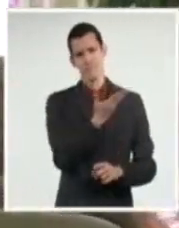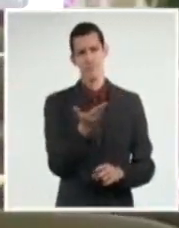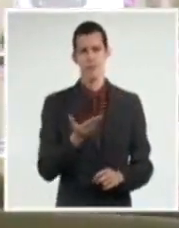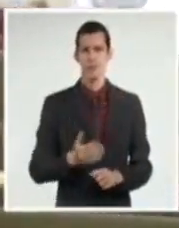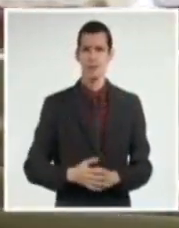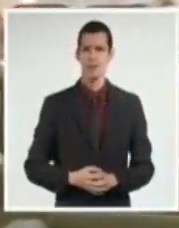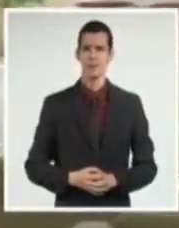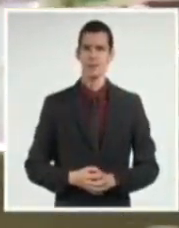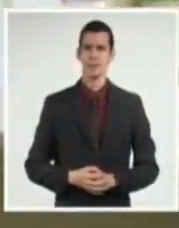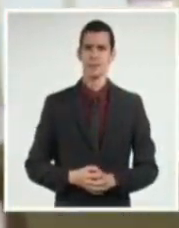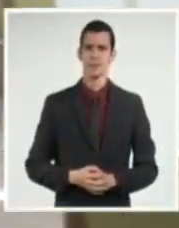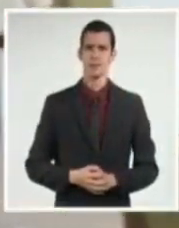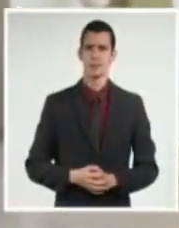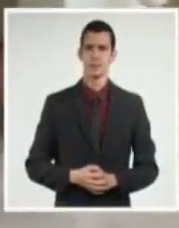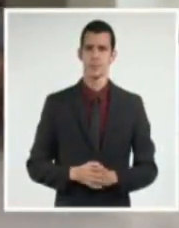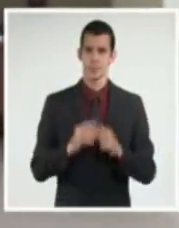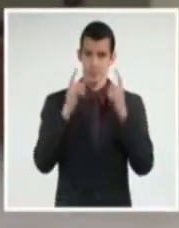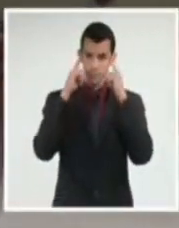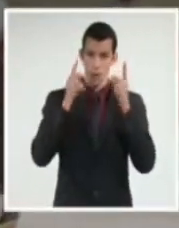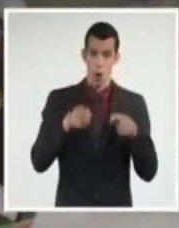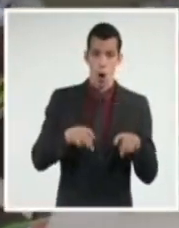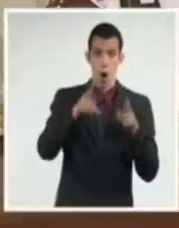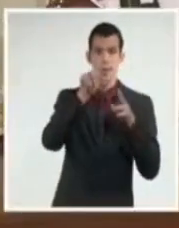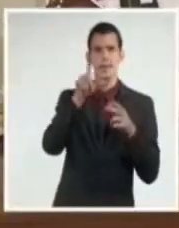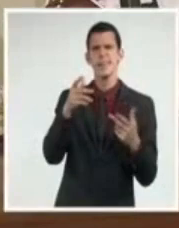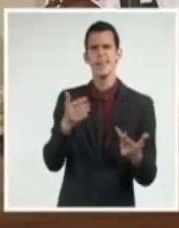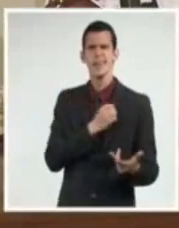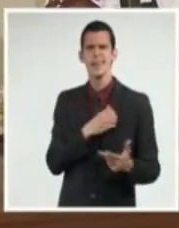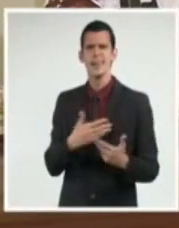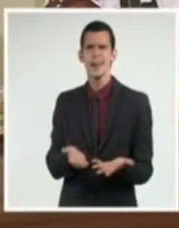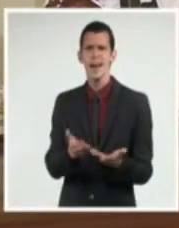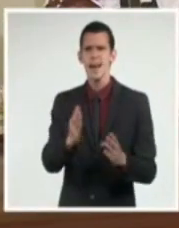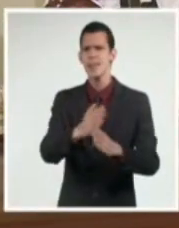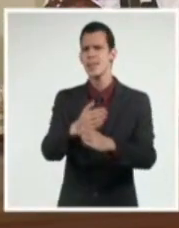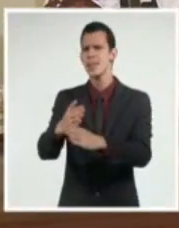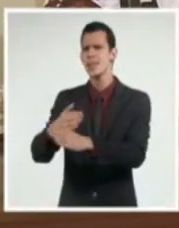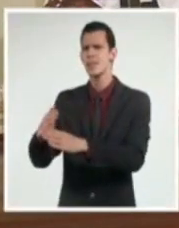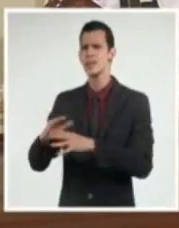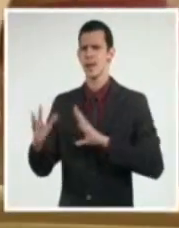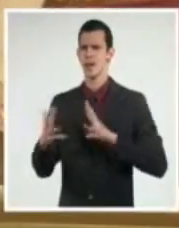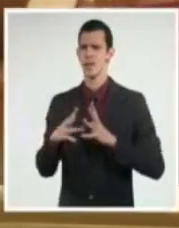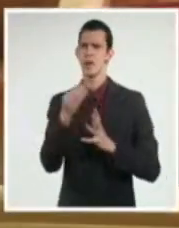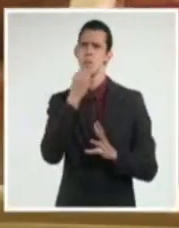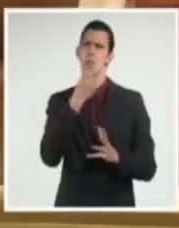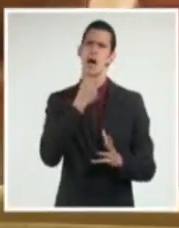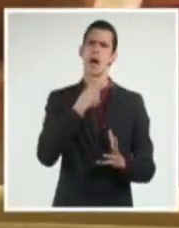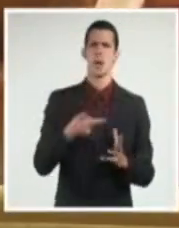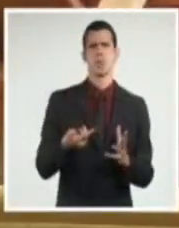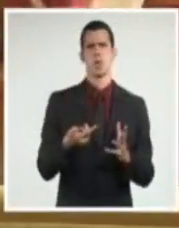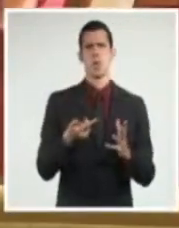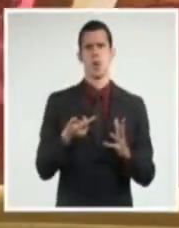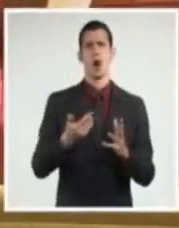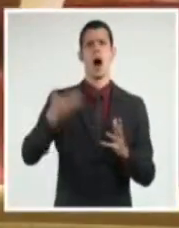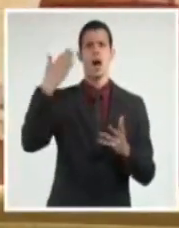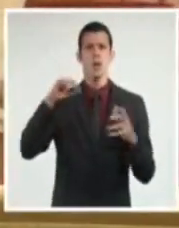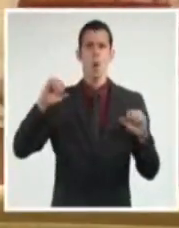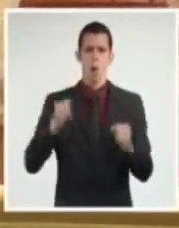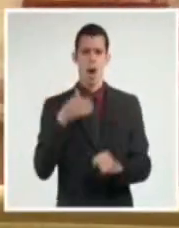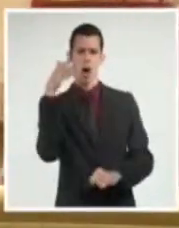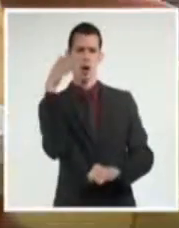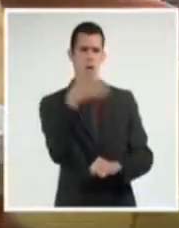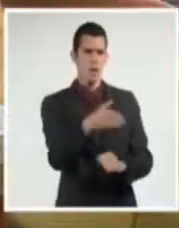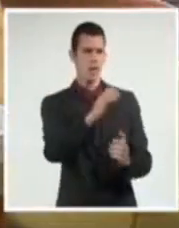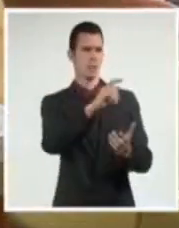hotel se proyecta en diversificar mercados gracias al aumento de las reservas individuales por comercio electrónico. Potencian el